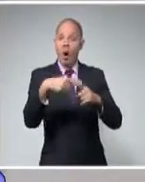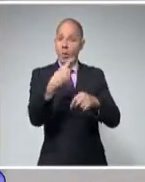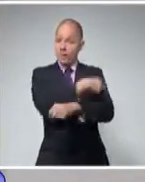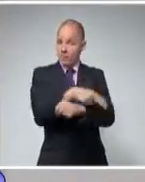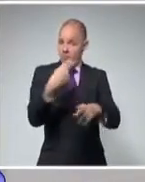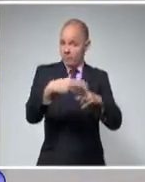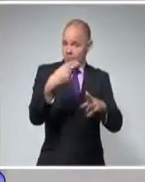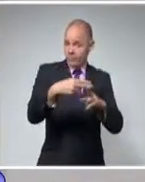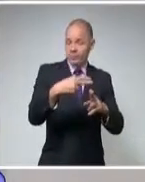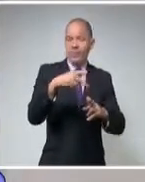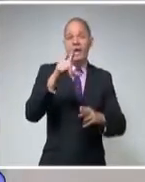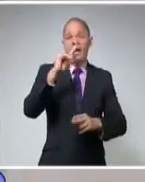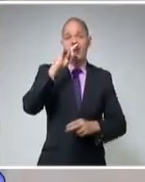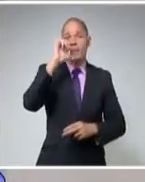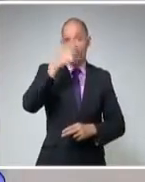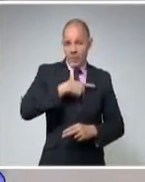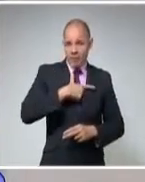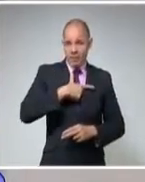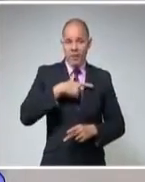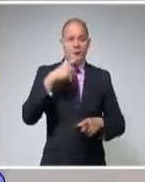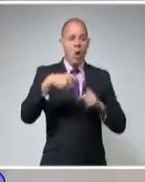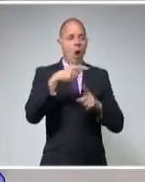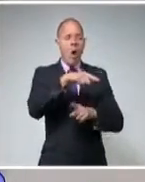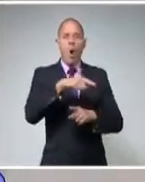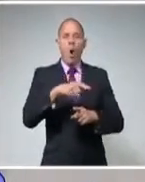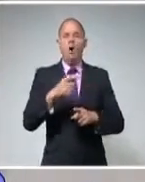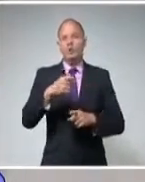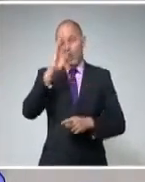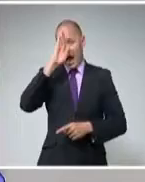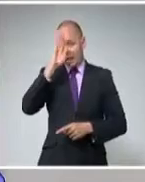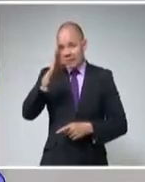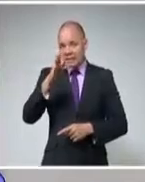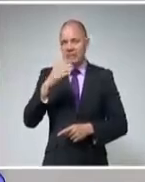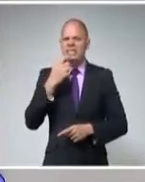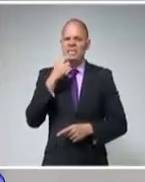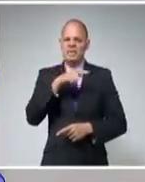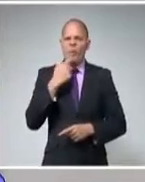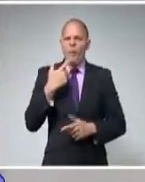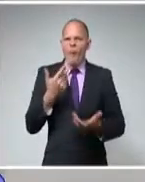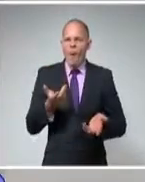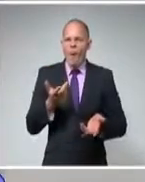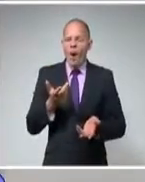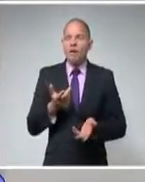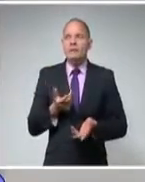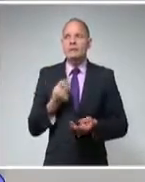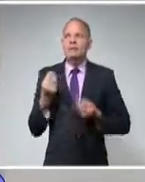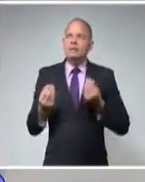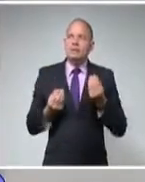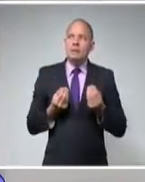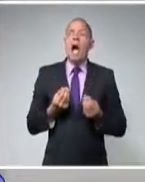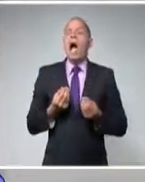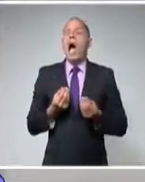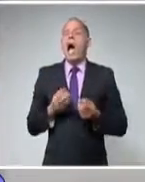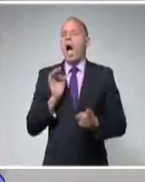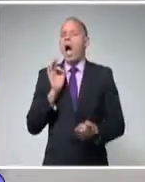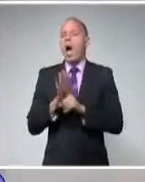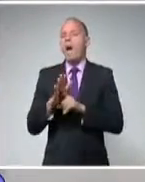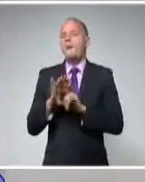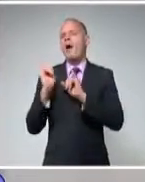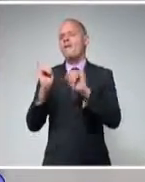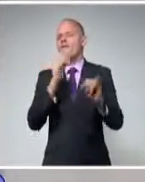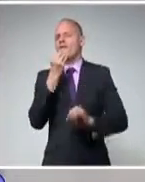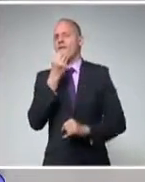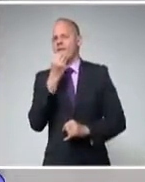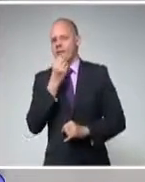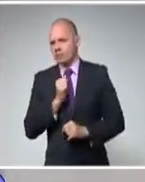eso no pasó, había que inventar un pretexto. Y los pretextos fueron las noticias falsas de masacres a civiles, los supuestos